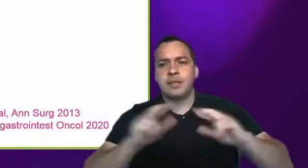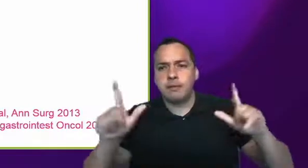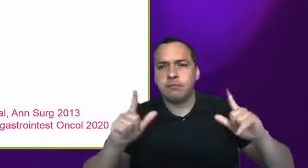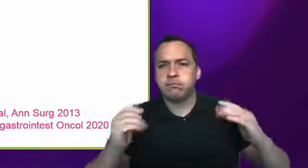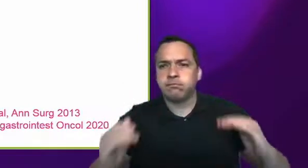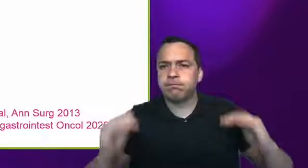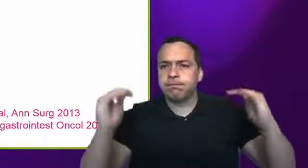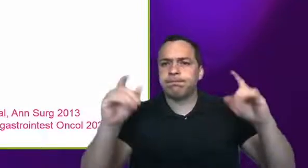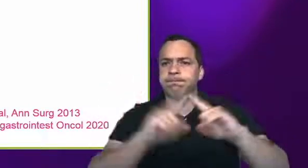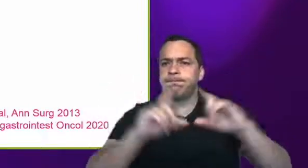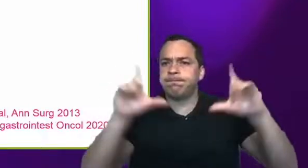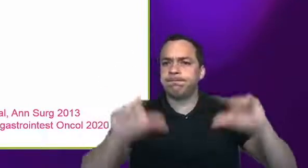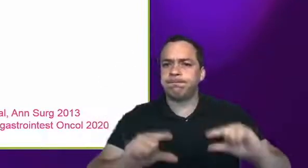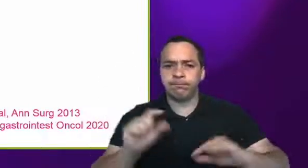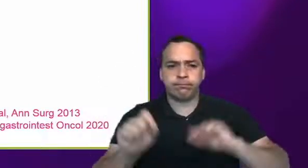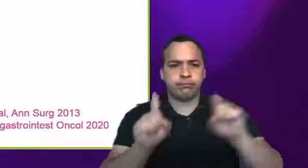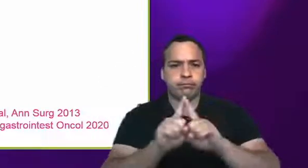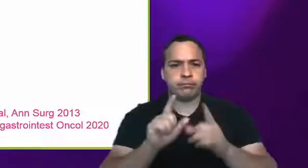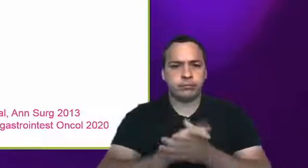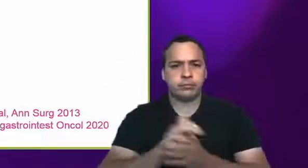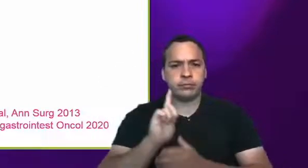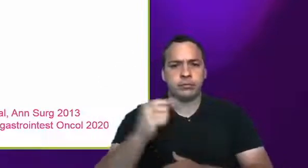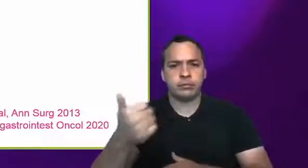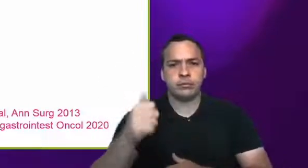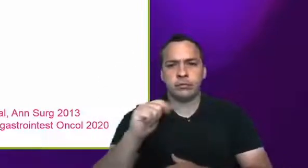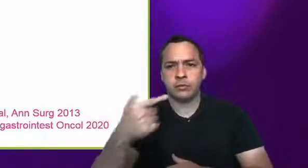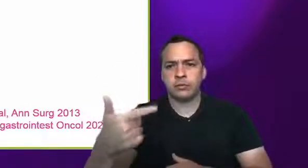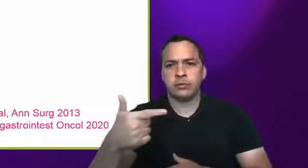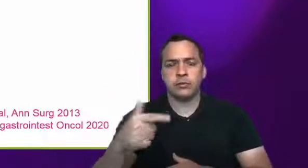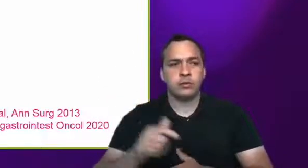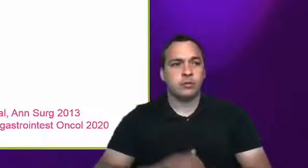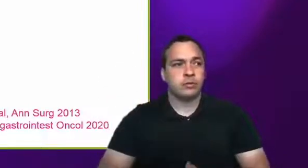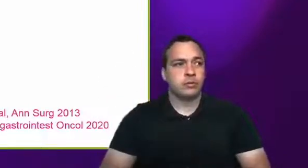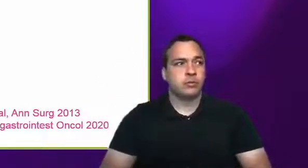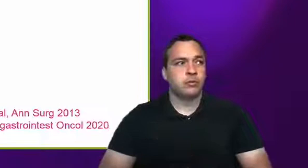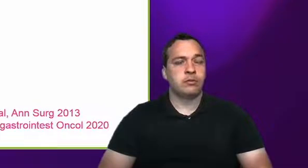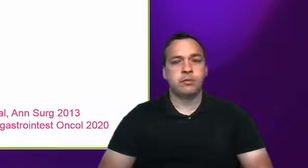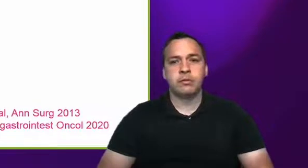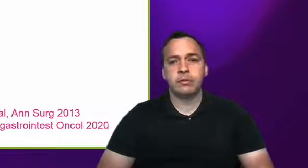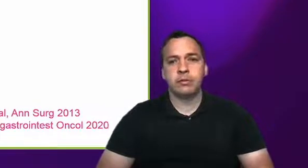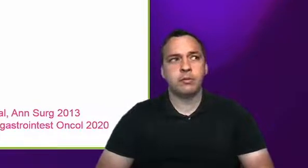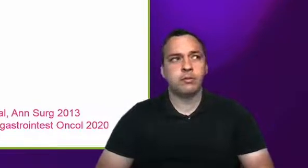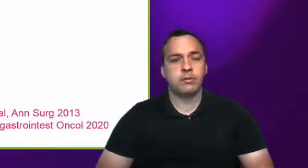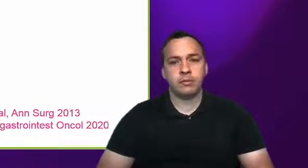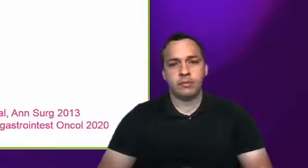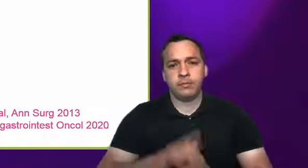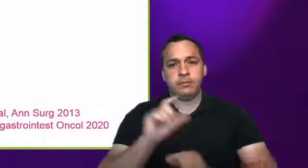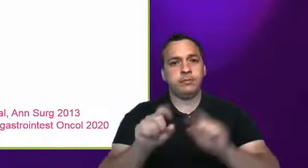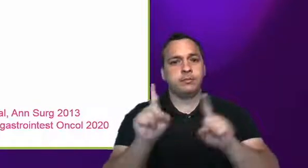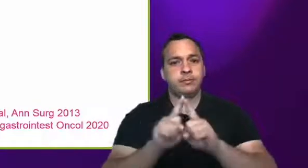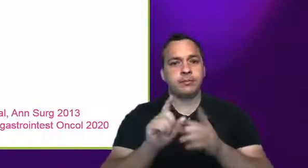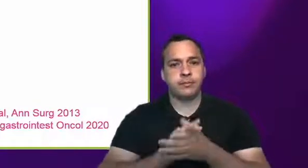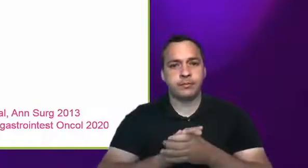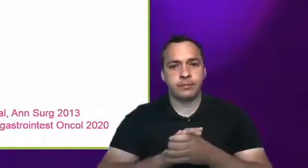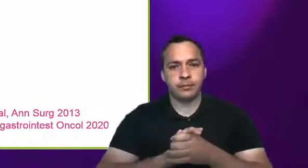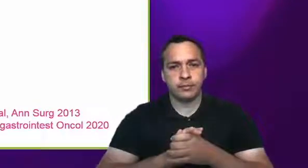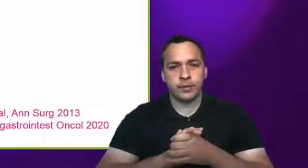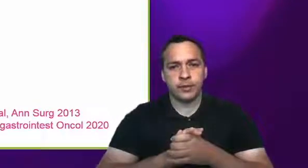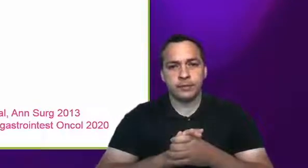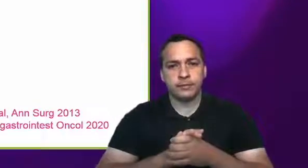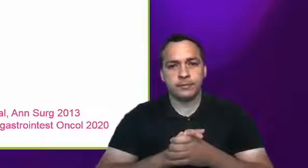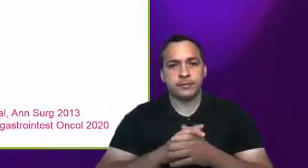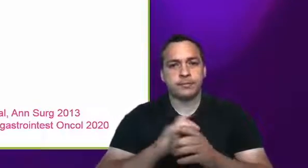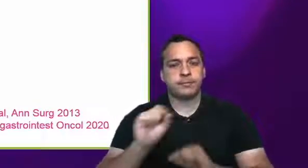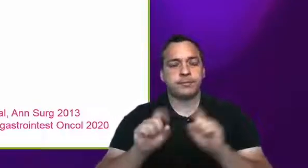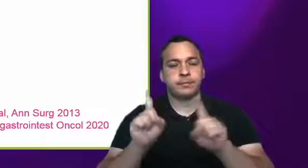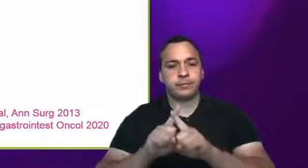El G1 y el G2, como les dije antes, también se asocian a un resultado distinto. Y los tumores G3,